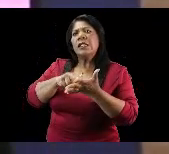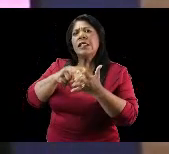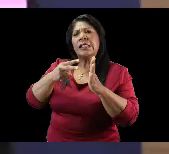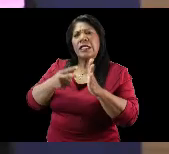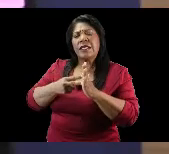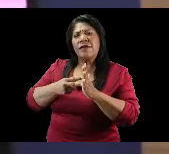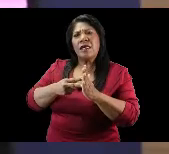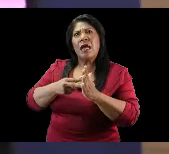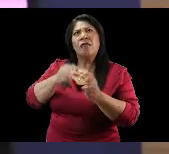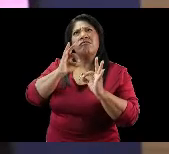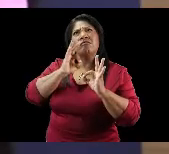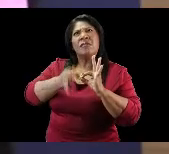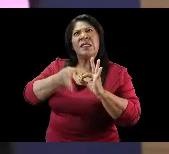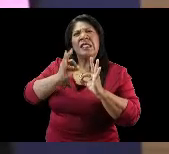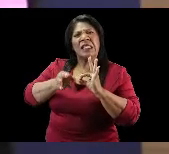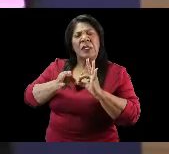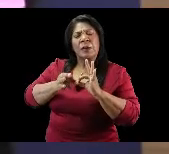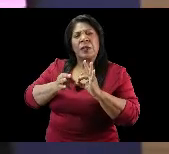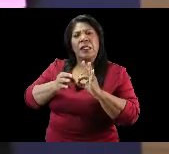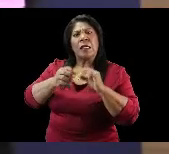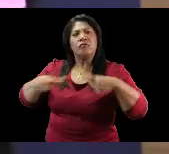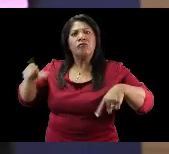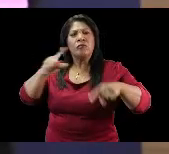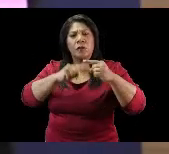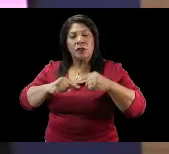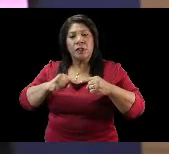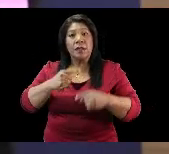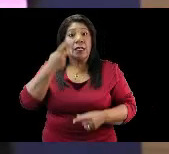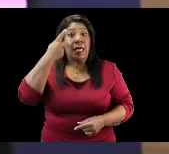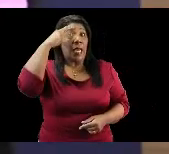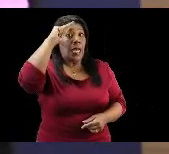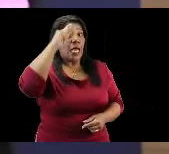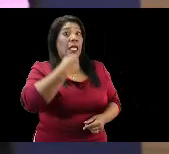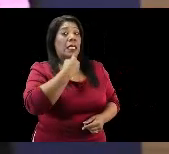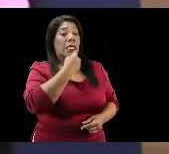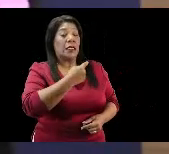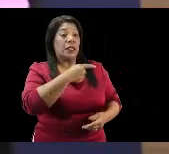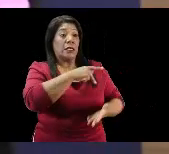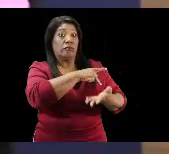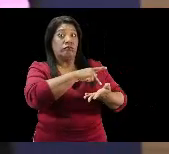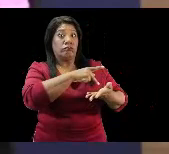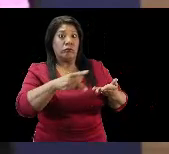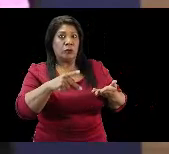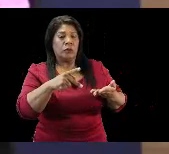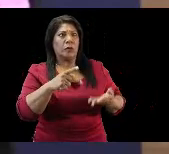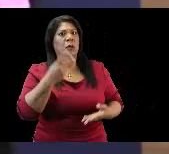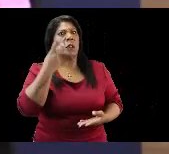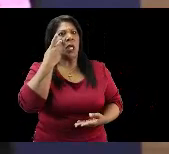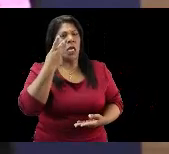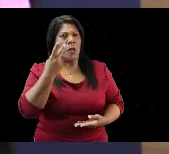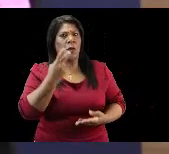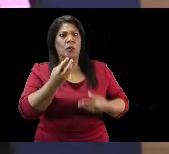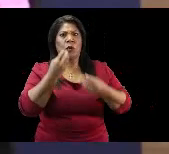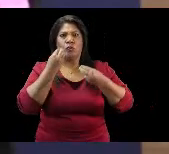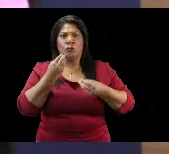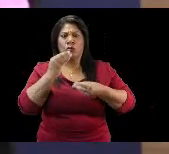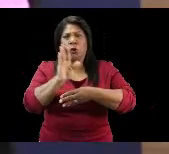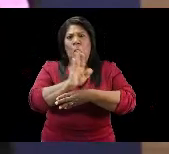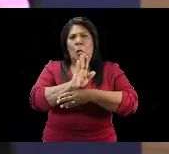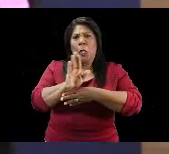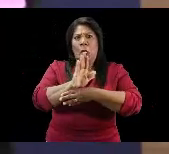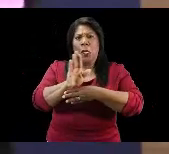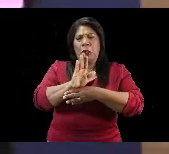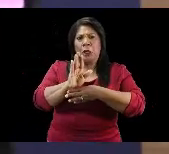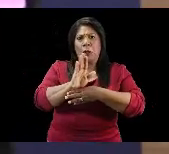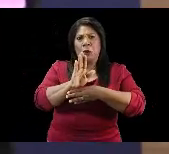la interpretación de lengua de señas? Bueno, la interpretación de lengua de señas es una profesión que se ha visto mucho en